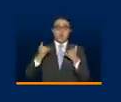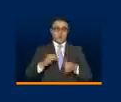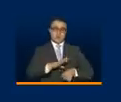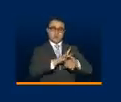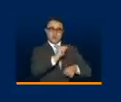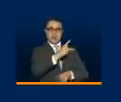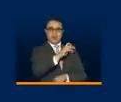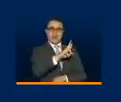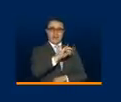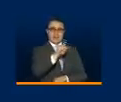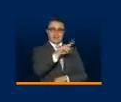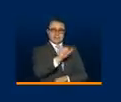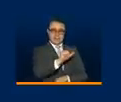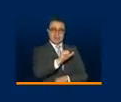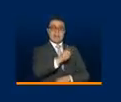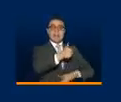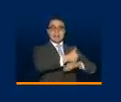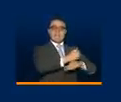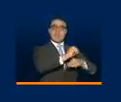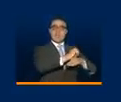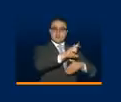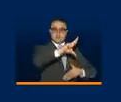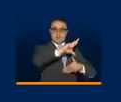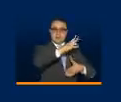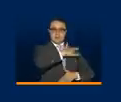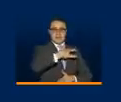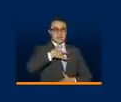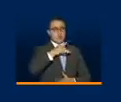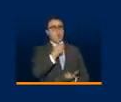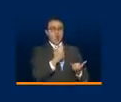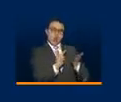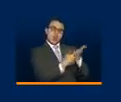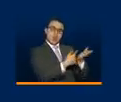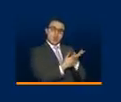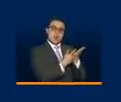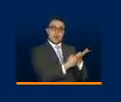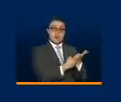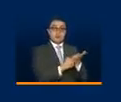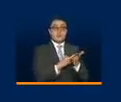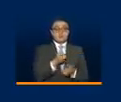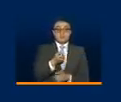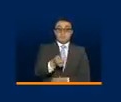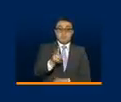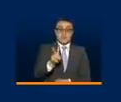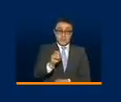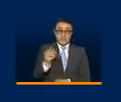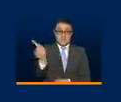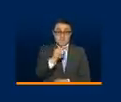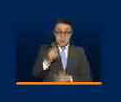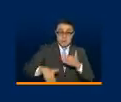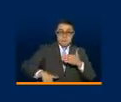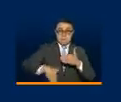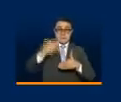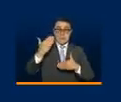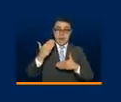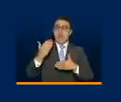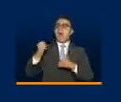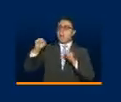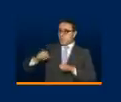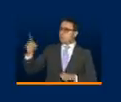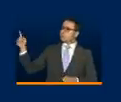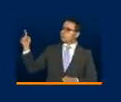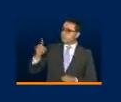con la directora de la Organización Panamericana de la Salud, y esperamos que este 20 de febrero, cuando estemos empezando el programa virtualmente, contemos con